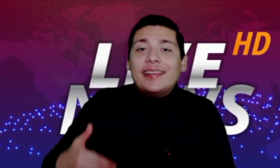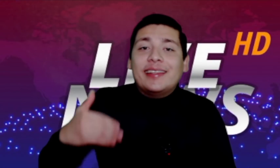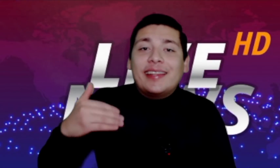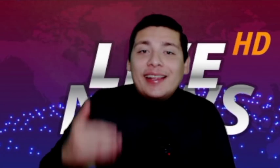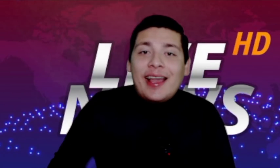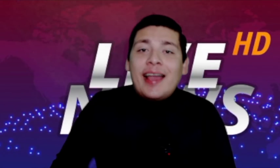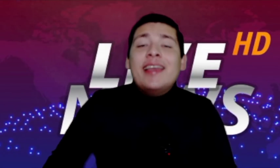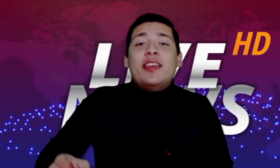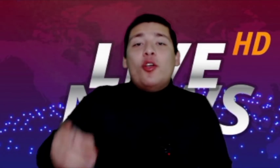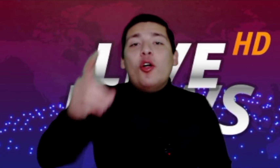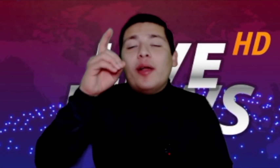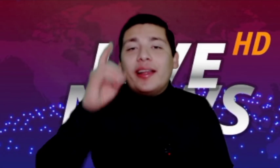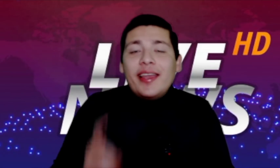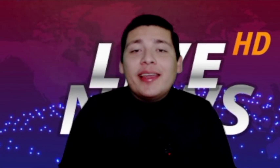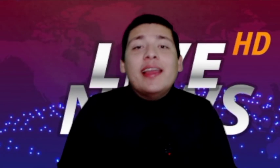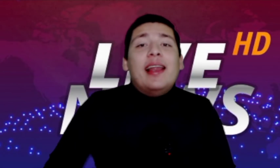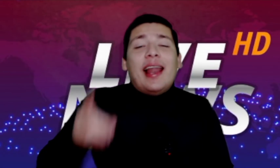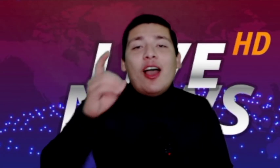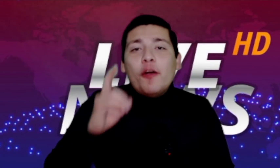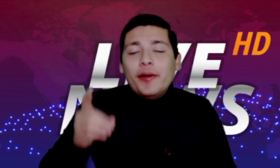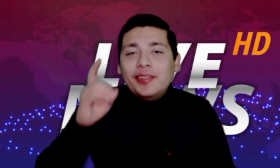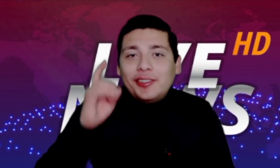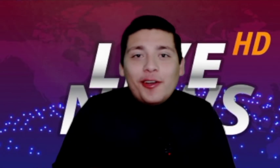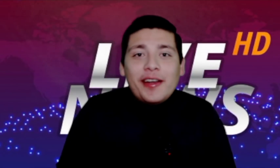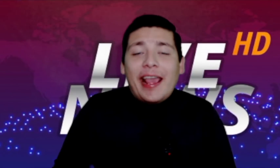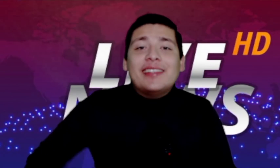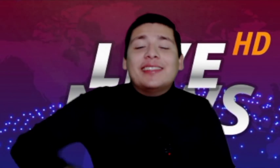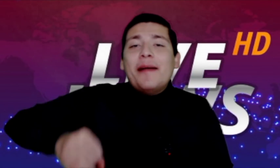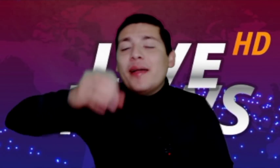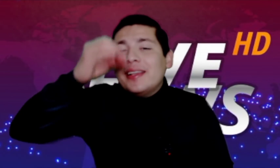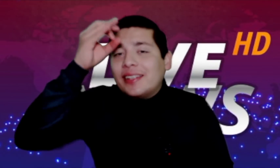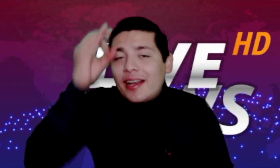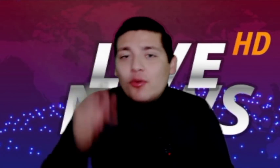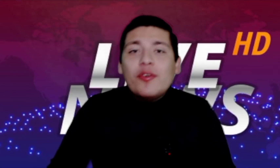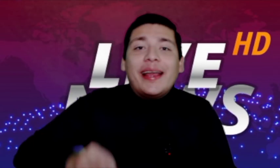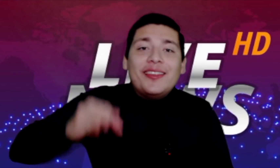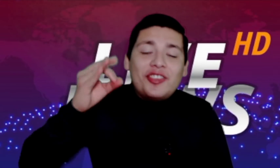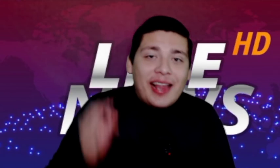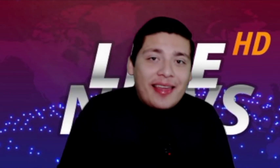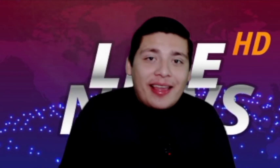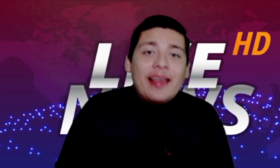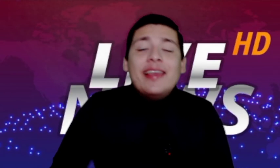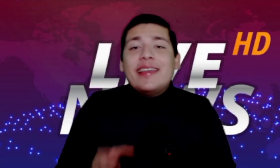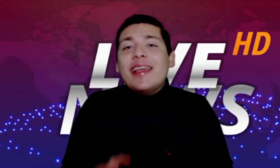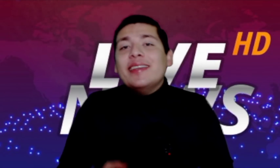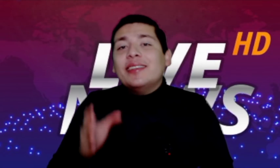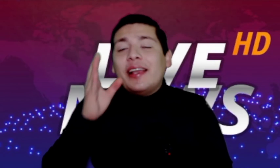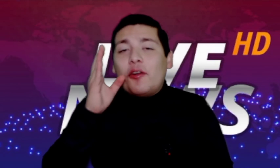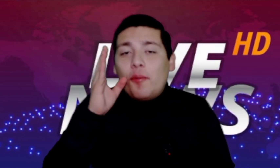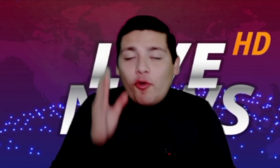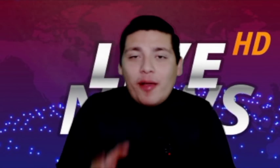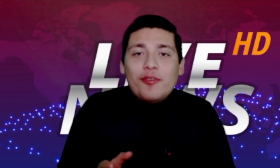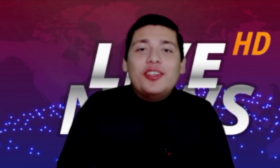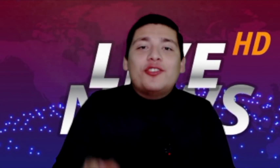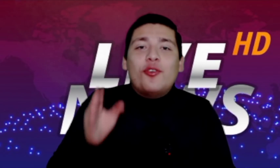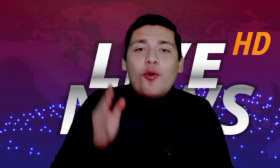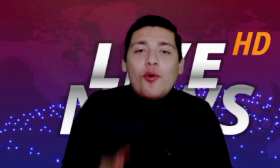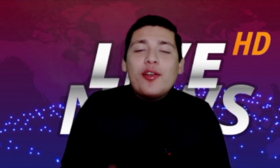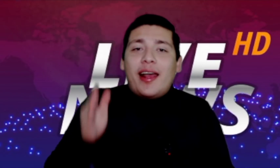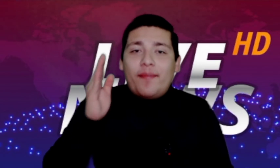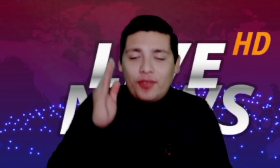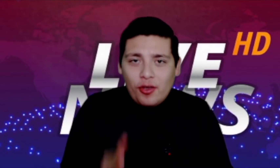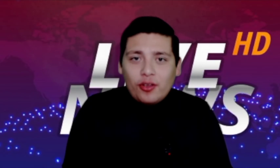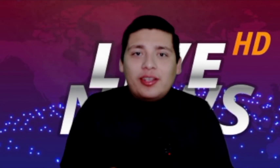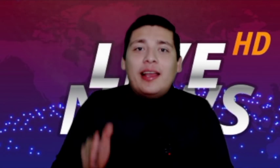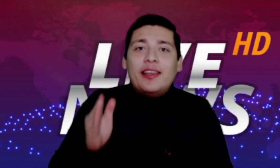de qué se trata. Y ojo aquí, la oposición está más que nunca enchilada. Y es que, como lo hemos dicho